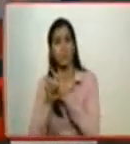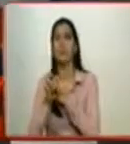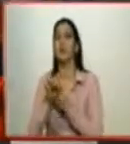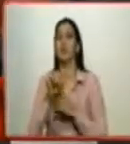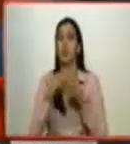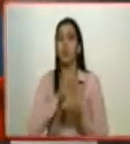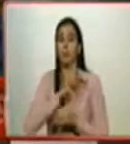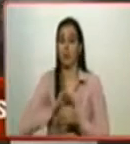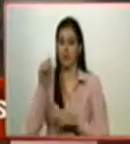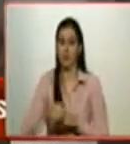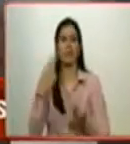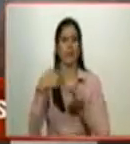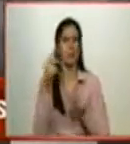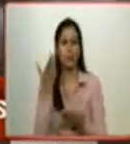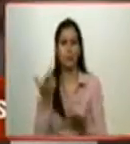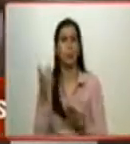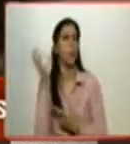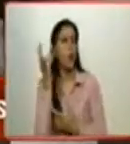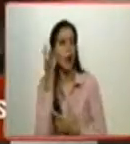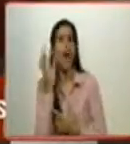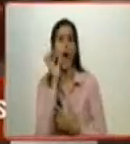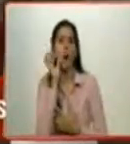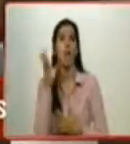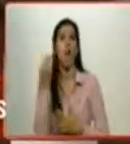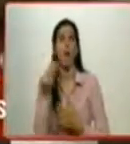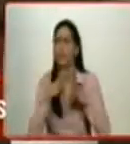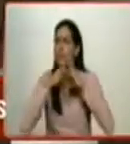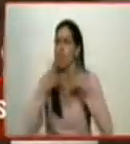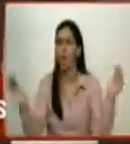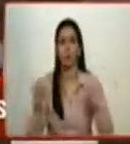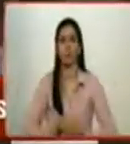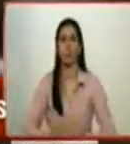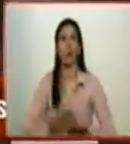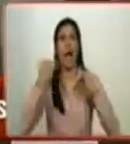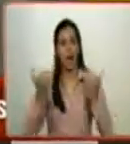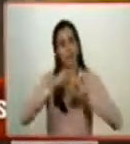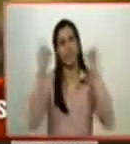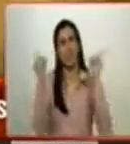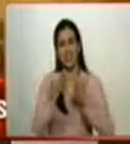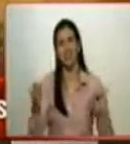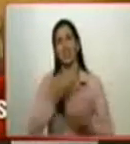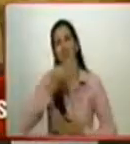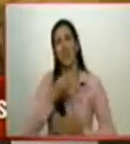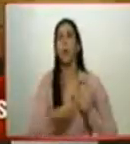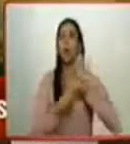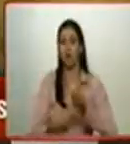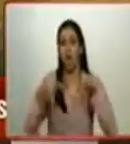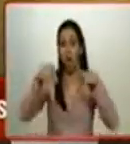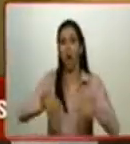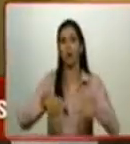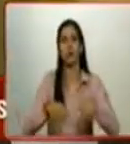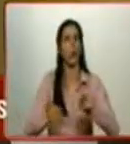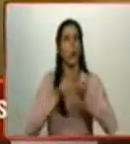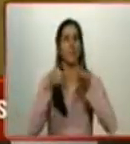la militancia aquí, niños, mujeres, hombres, jóvenes. Así que estamos felices verdaderamente ya demostrando desde hoy, como